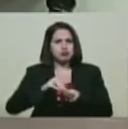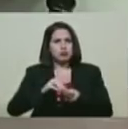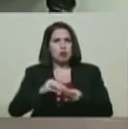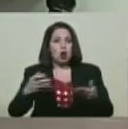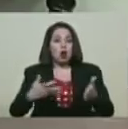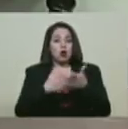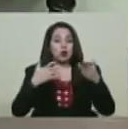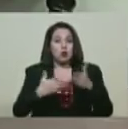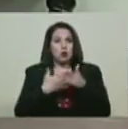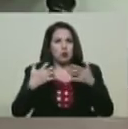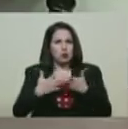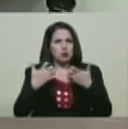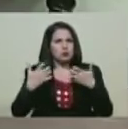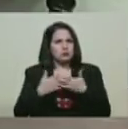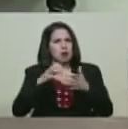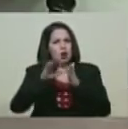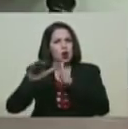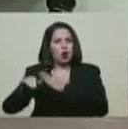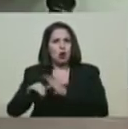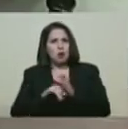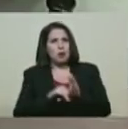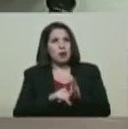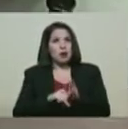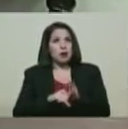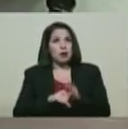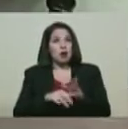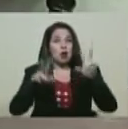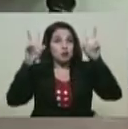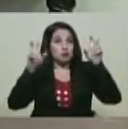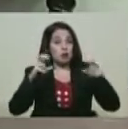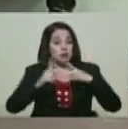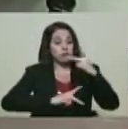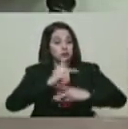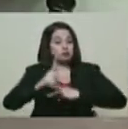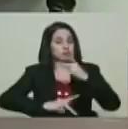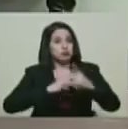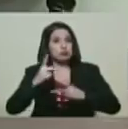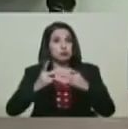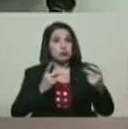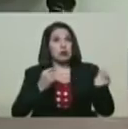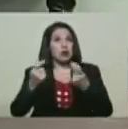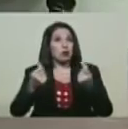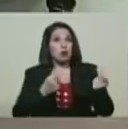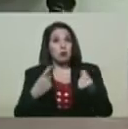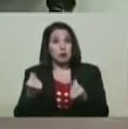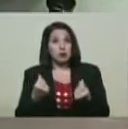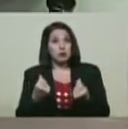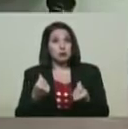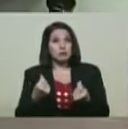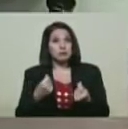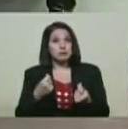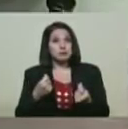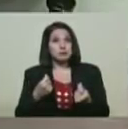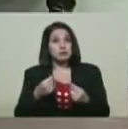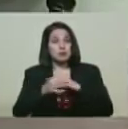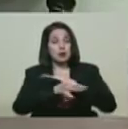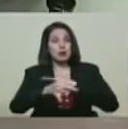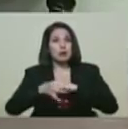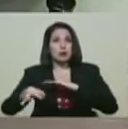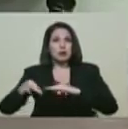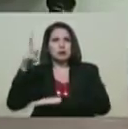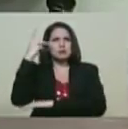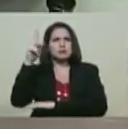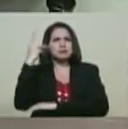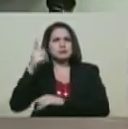anticorrupción. Nos va a permitir la promoción de nuevos actores económicos en el campo local, municipal y